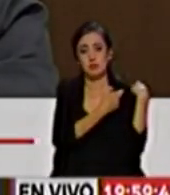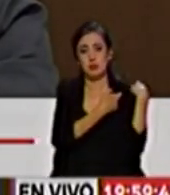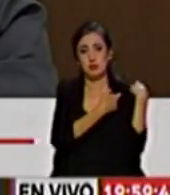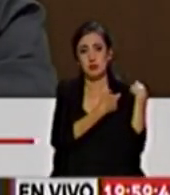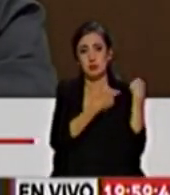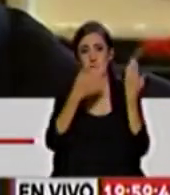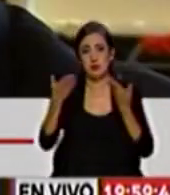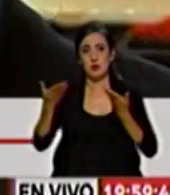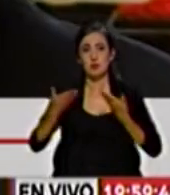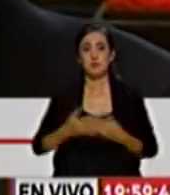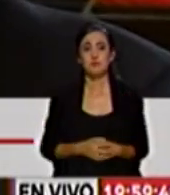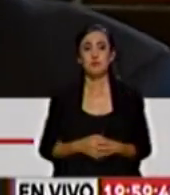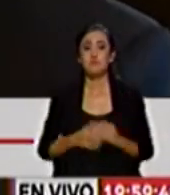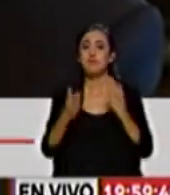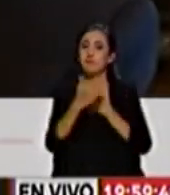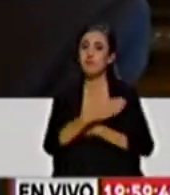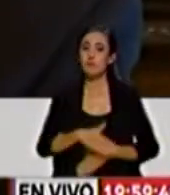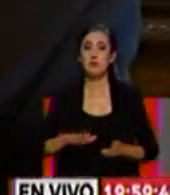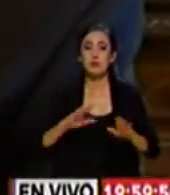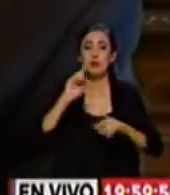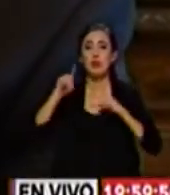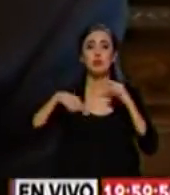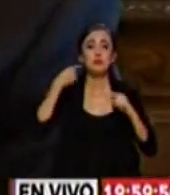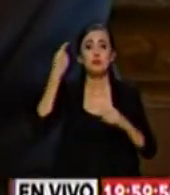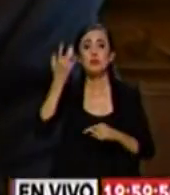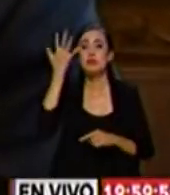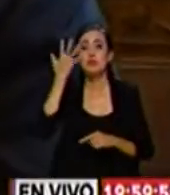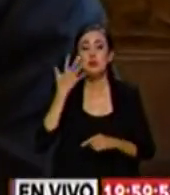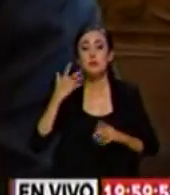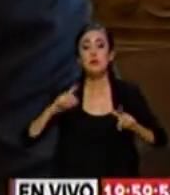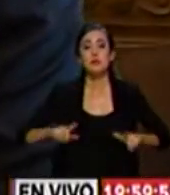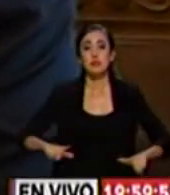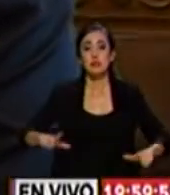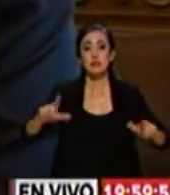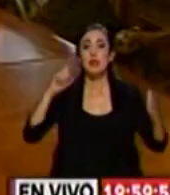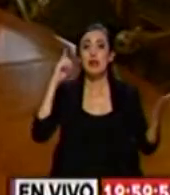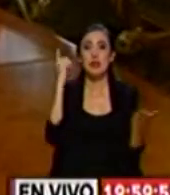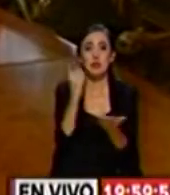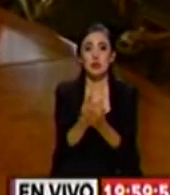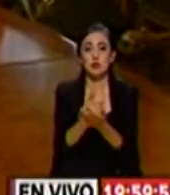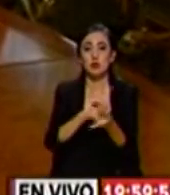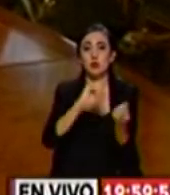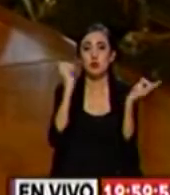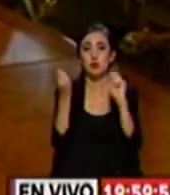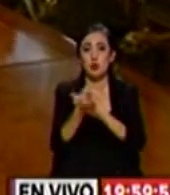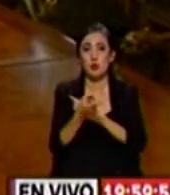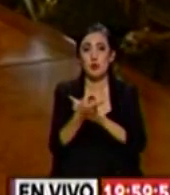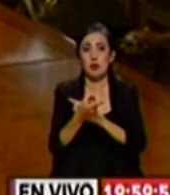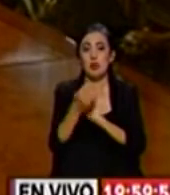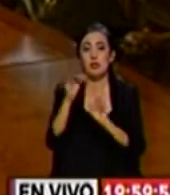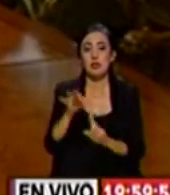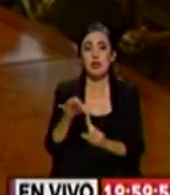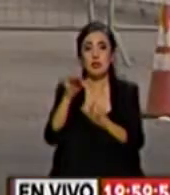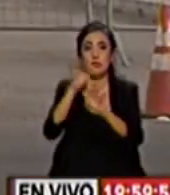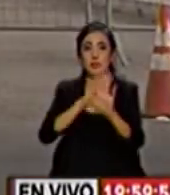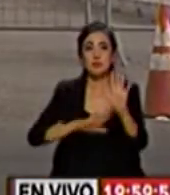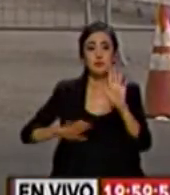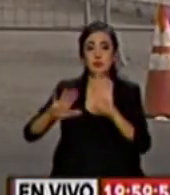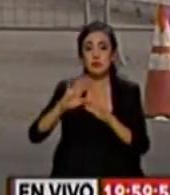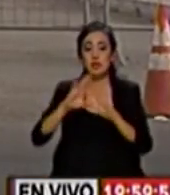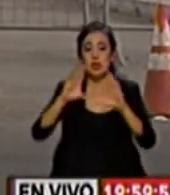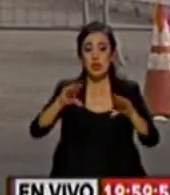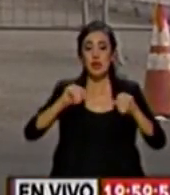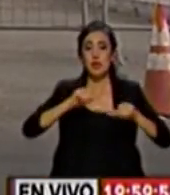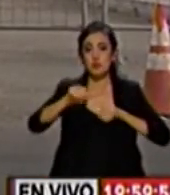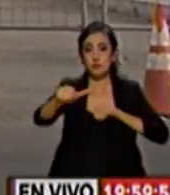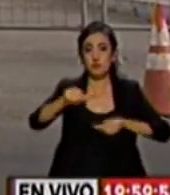nos ha encargado. Finalmente anunció que en los próximos días el jefe de Estado emitirá un decreto para la creación de un ente especializado que administre los